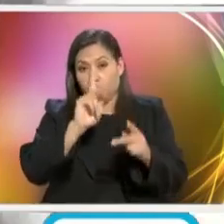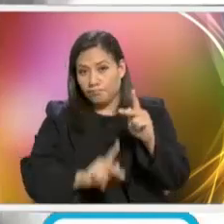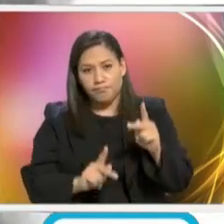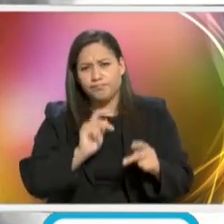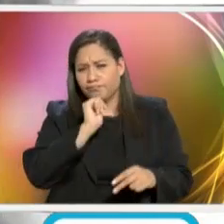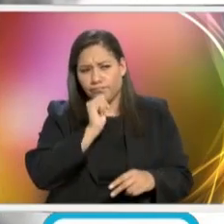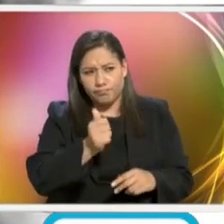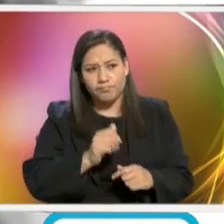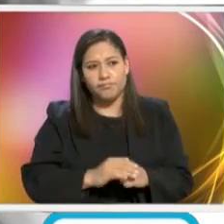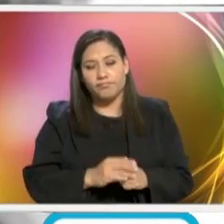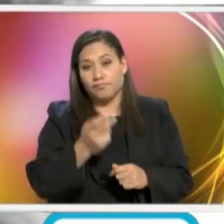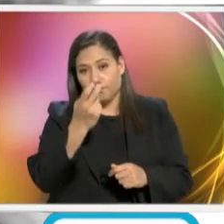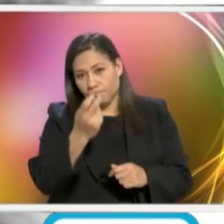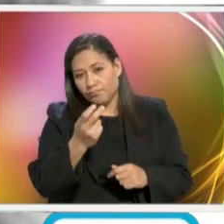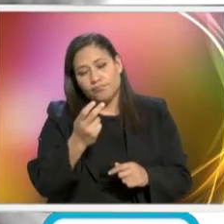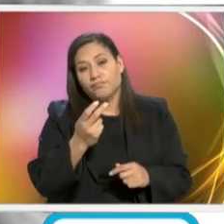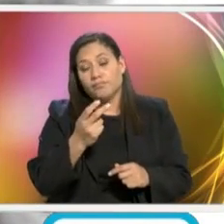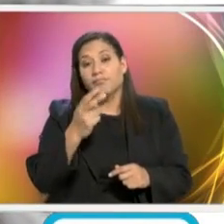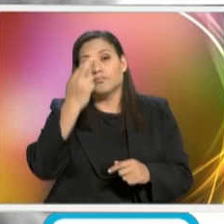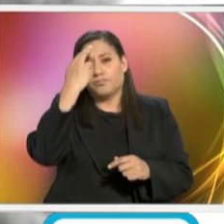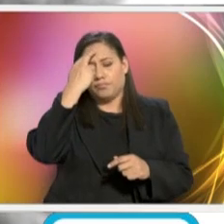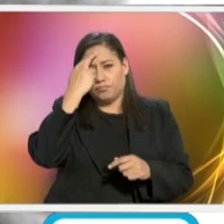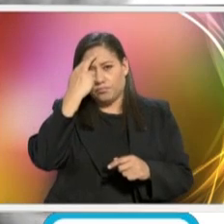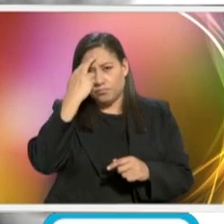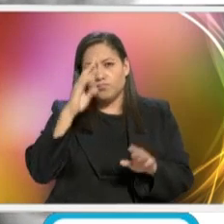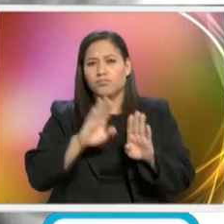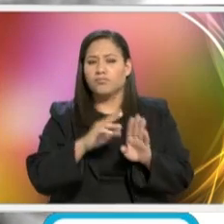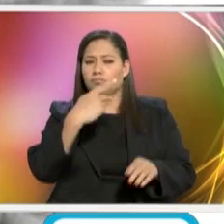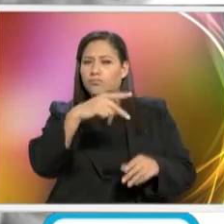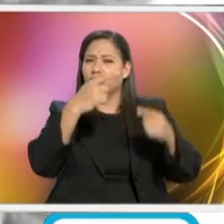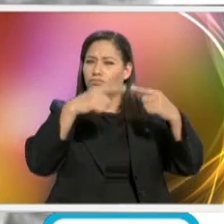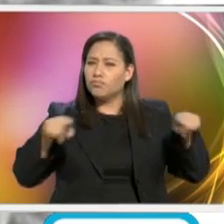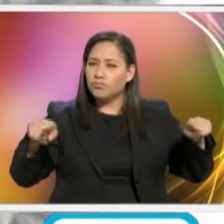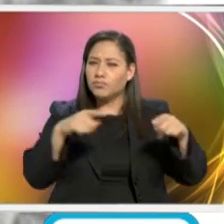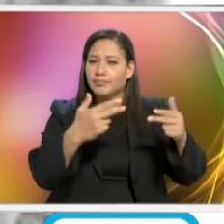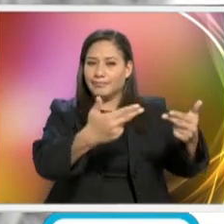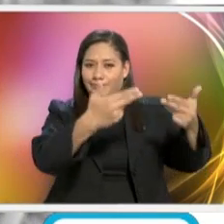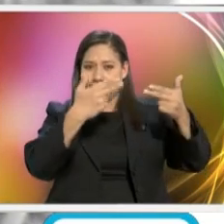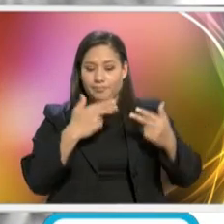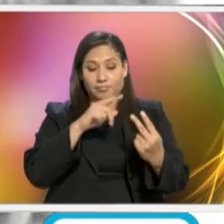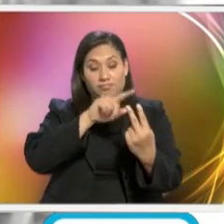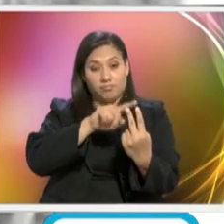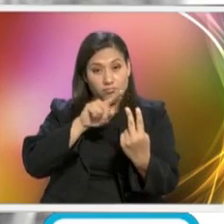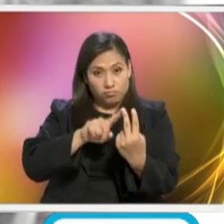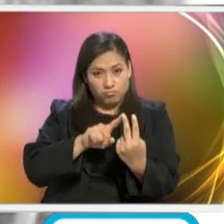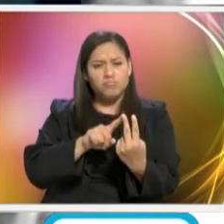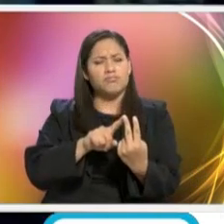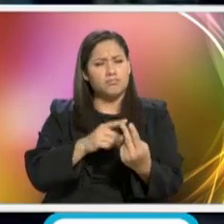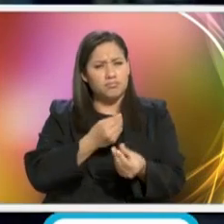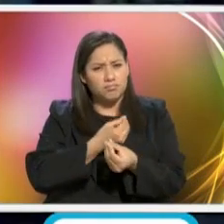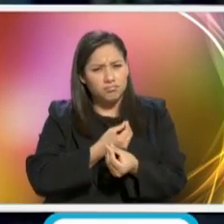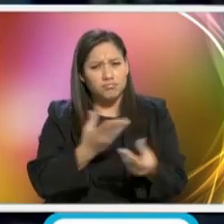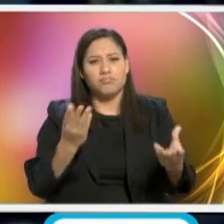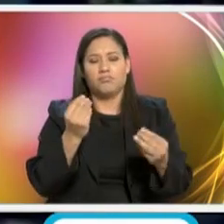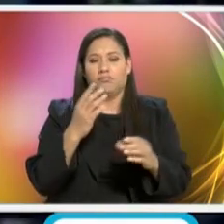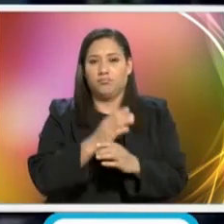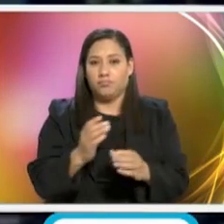eso acabó, pero recordemos más bien la música que nos deja, ¿no? Y los dos además comparten muchas cosas. Los